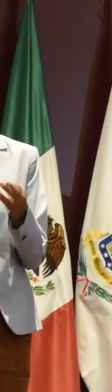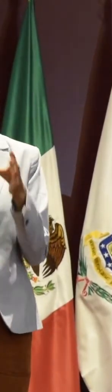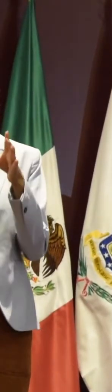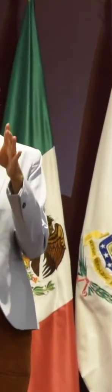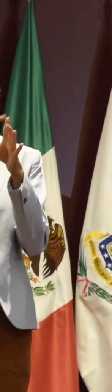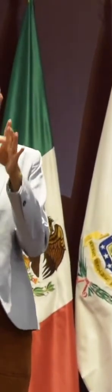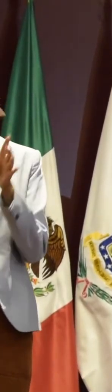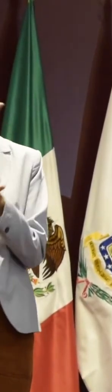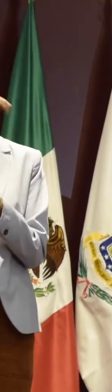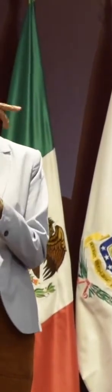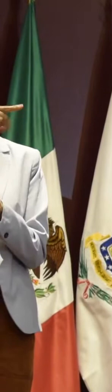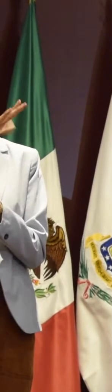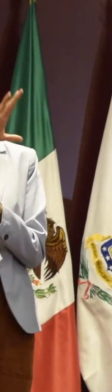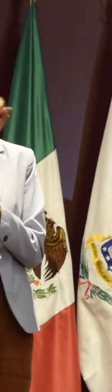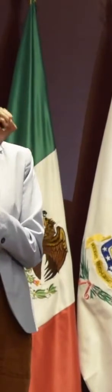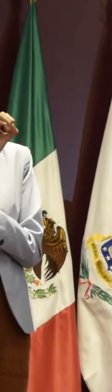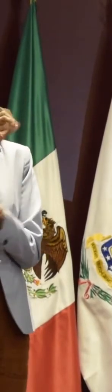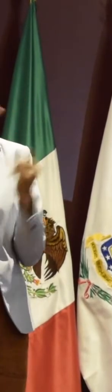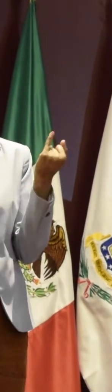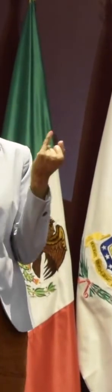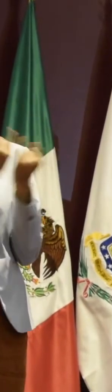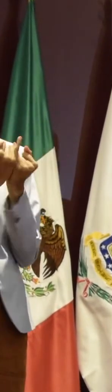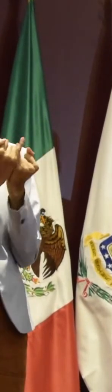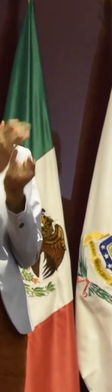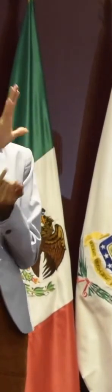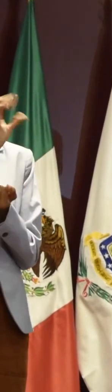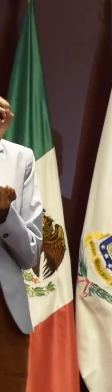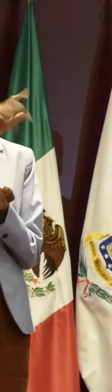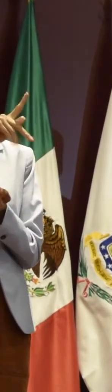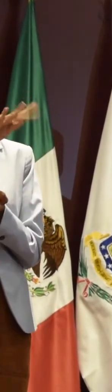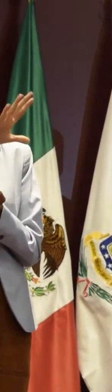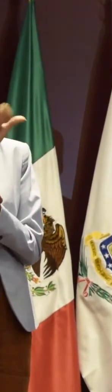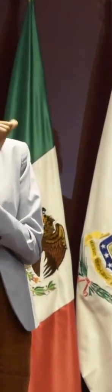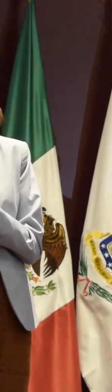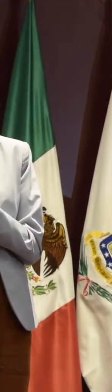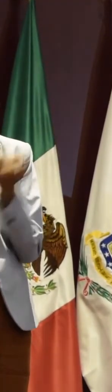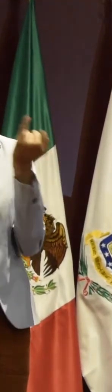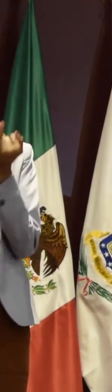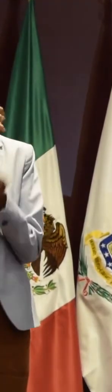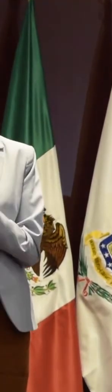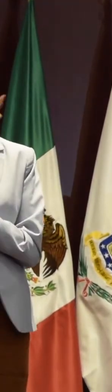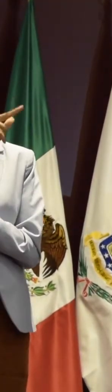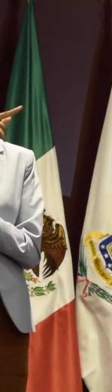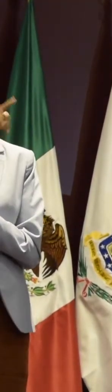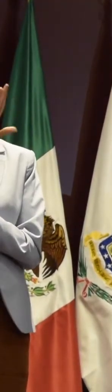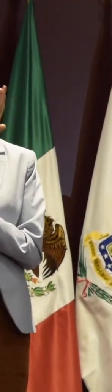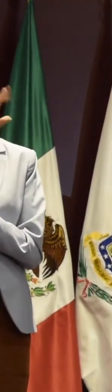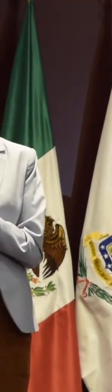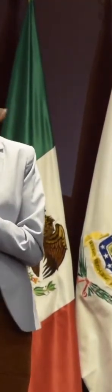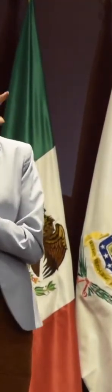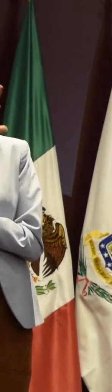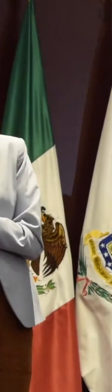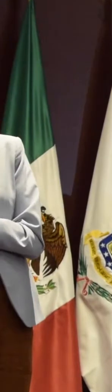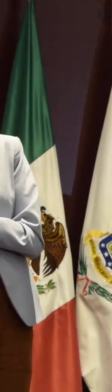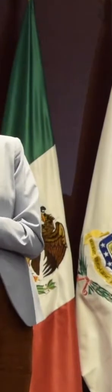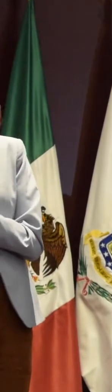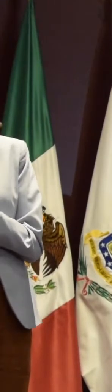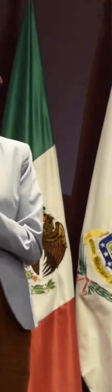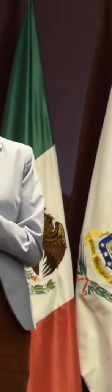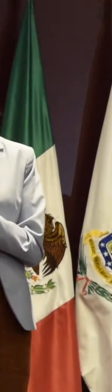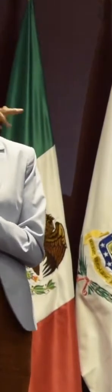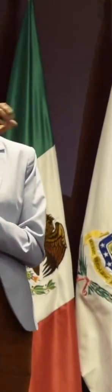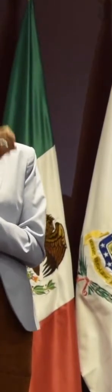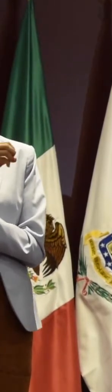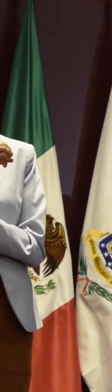fertilizante orgánico y composta, así como también abono. Simplemente de abono